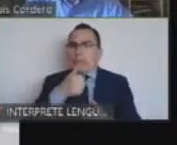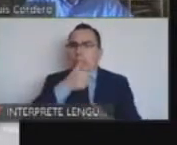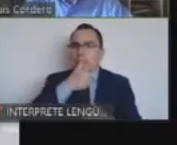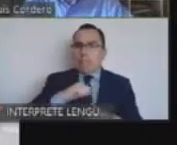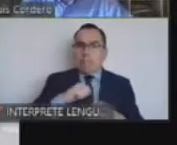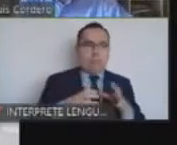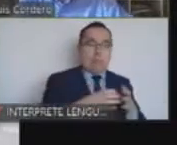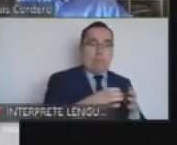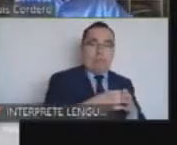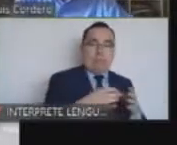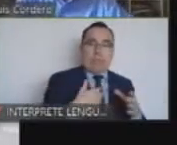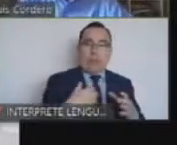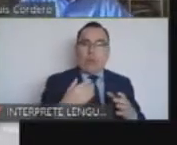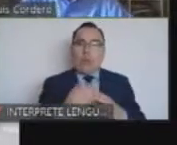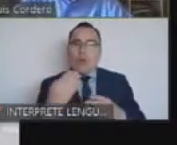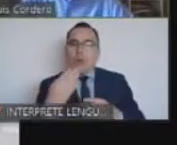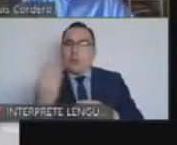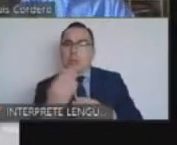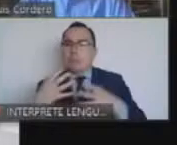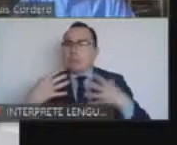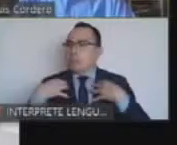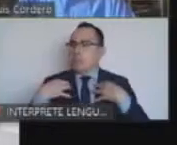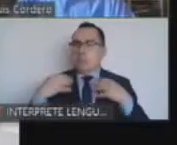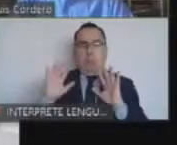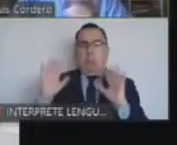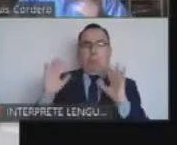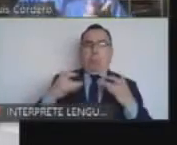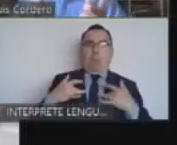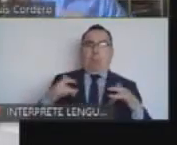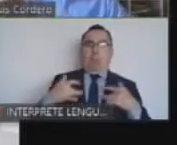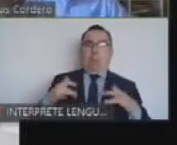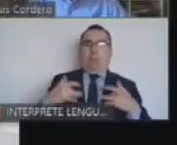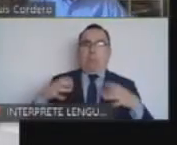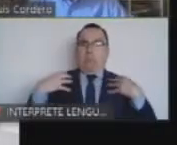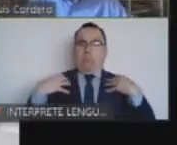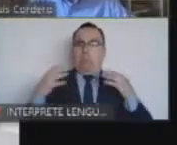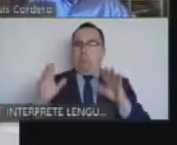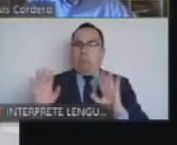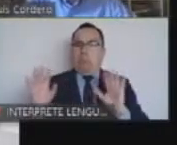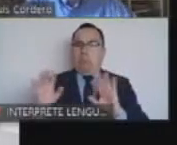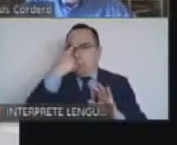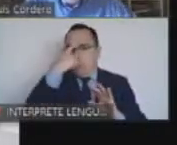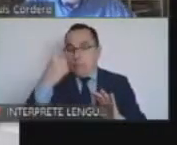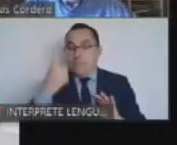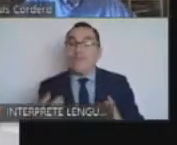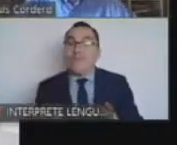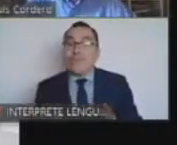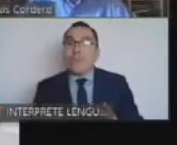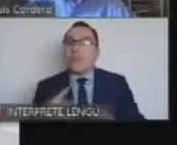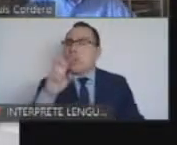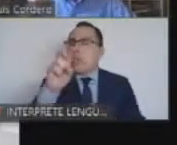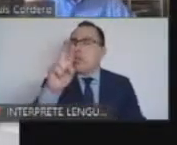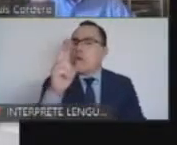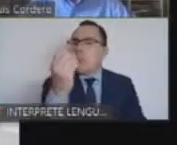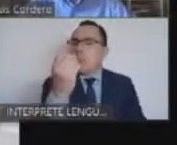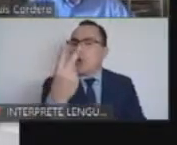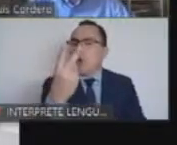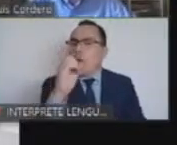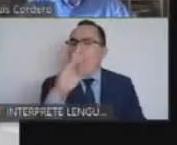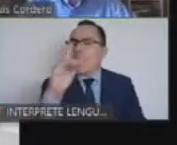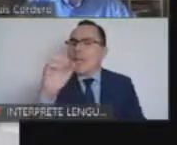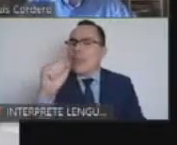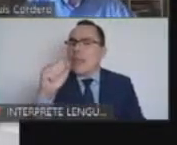y con bajos niveles de responsabilidad. ¿Y por qué importa el énfasis en probidad? Bueno, ¿por qué importa el